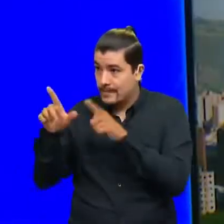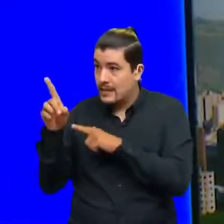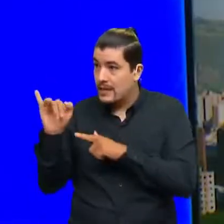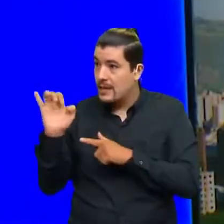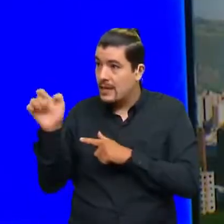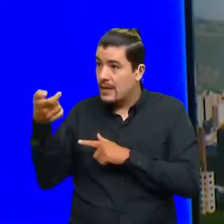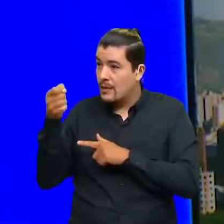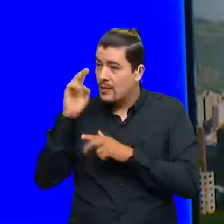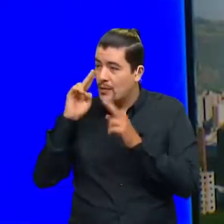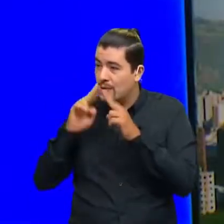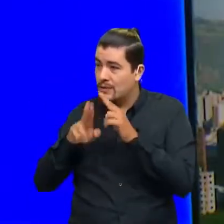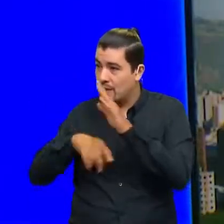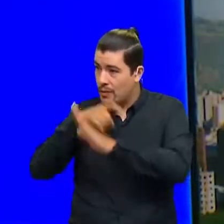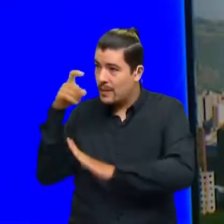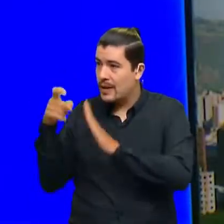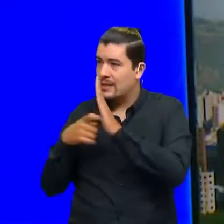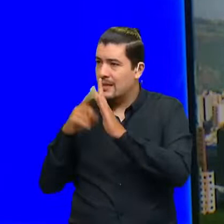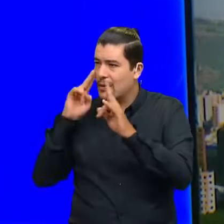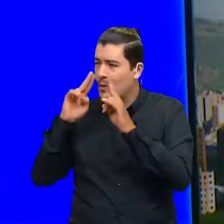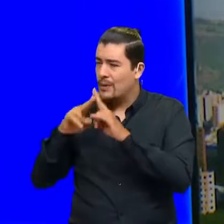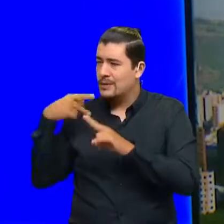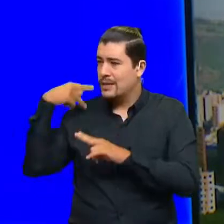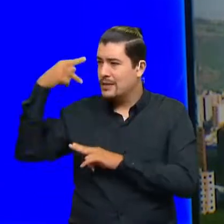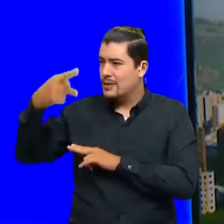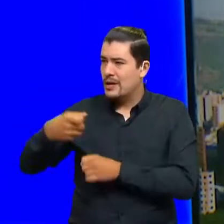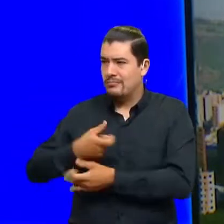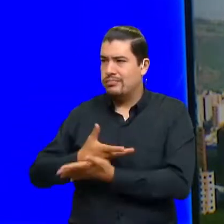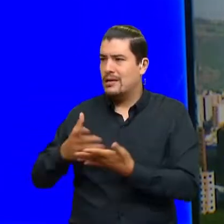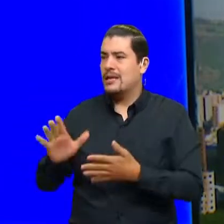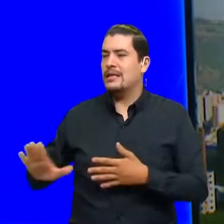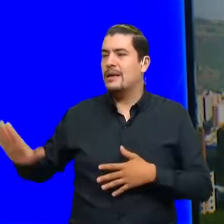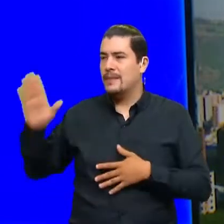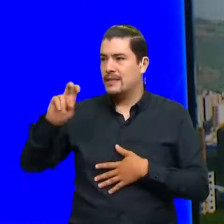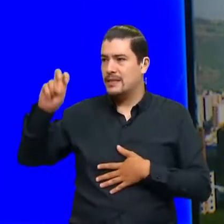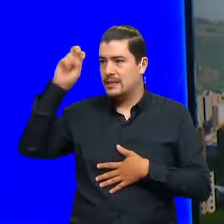conectados con todas esas historias de Norte de Santander. Y